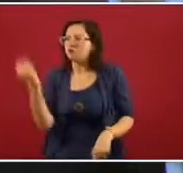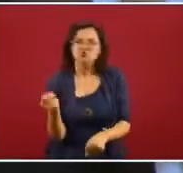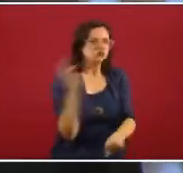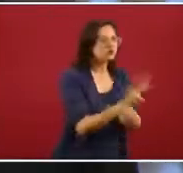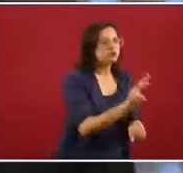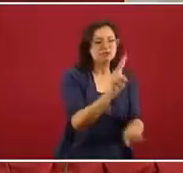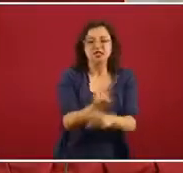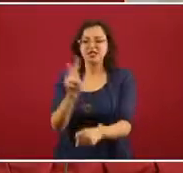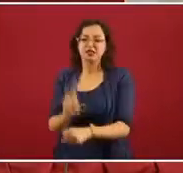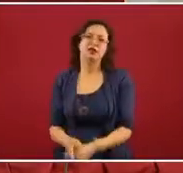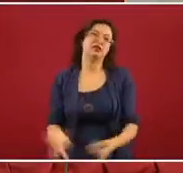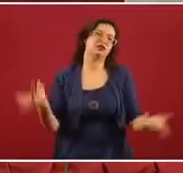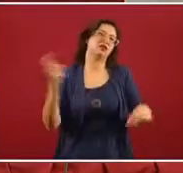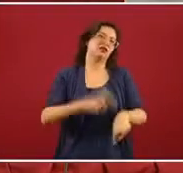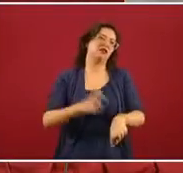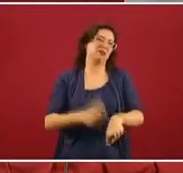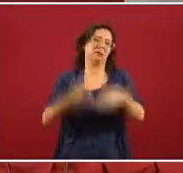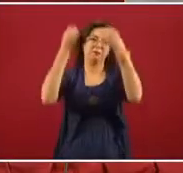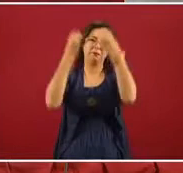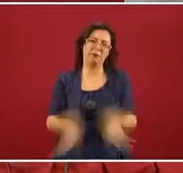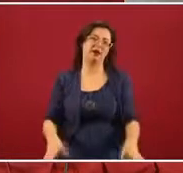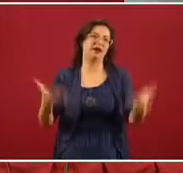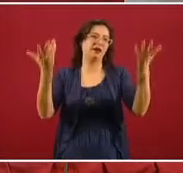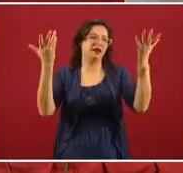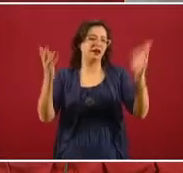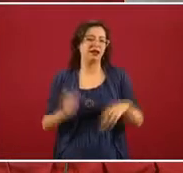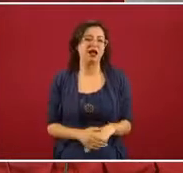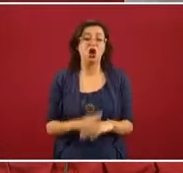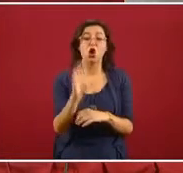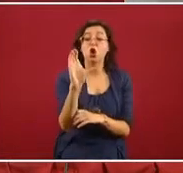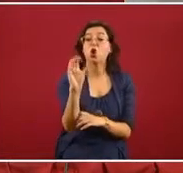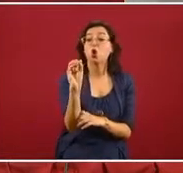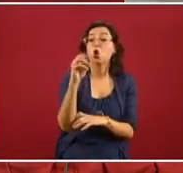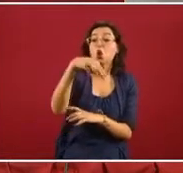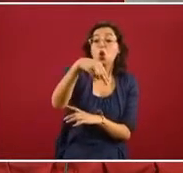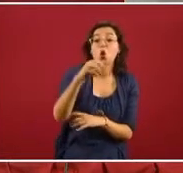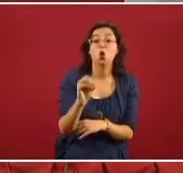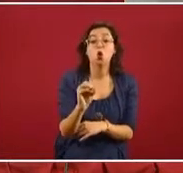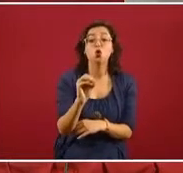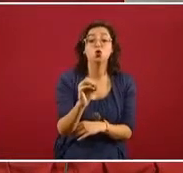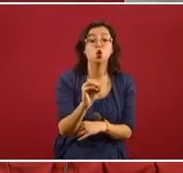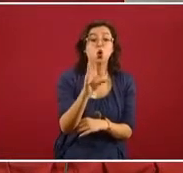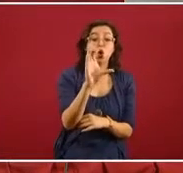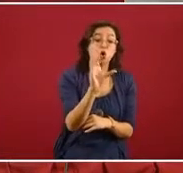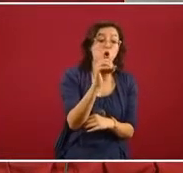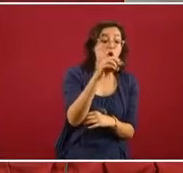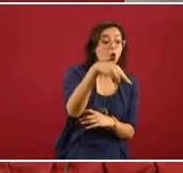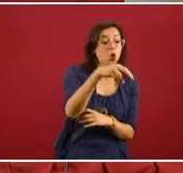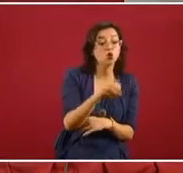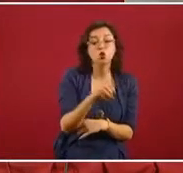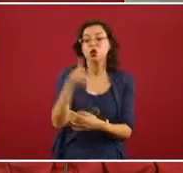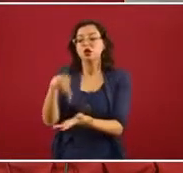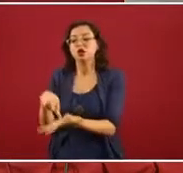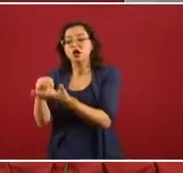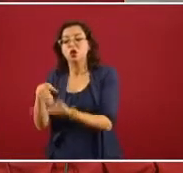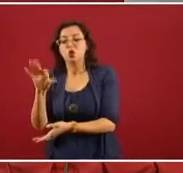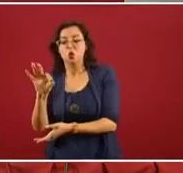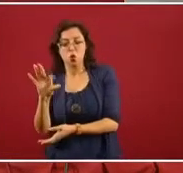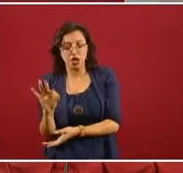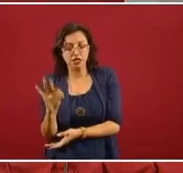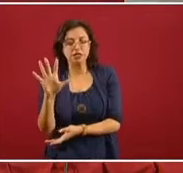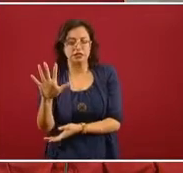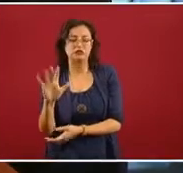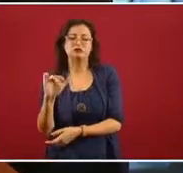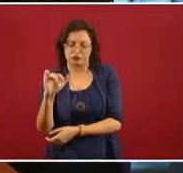darme cuenta, y perdí mi tiempo, que el cono de huevo está a 90 pesos, el kilo lo tienen a 45, está un